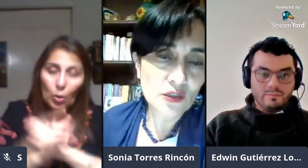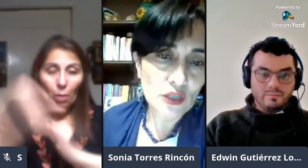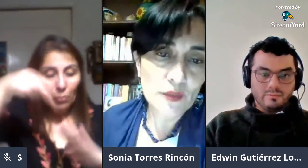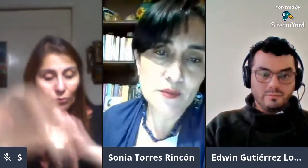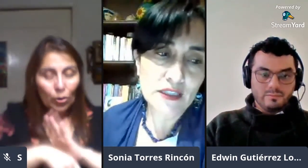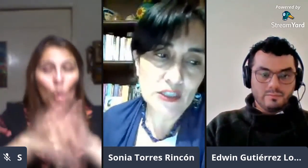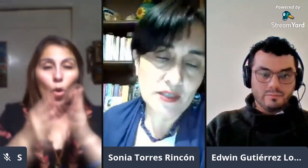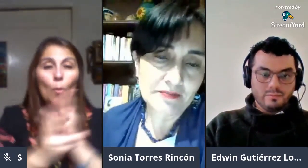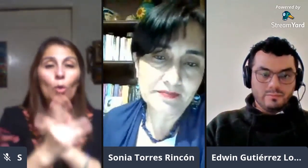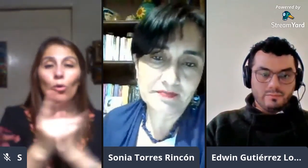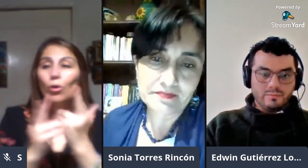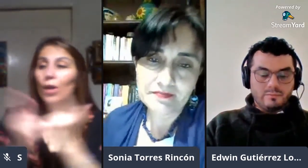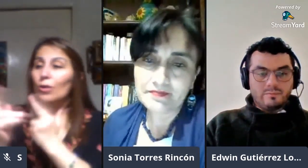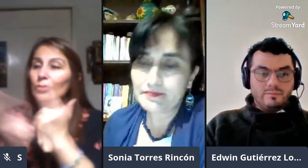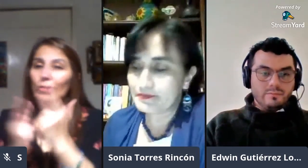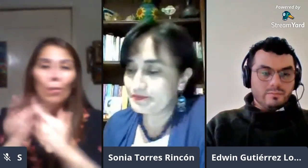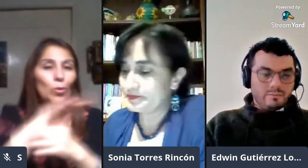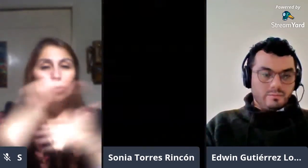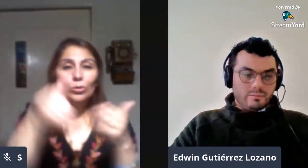los demás desde otra perspectiva.